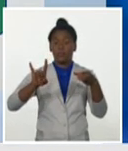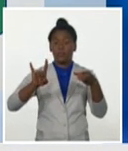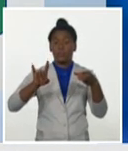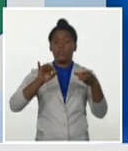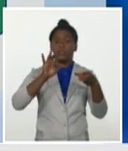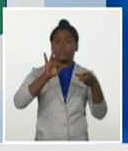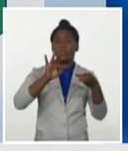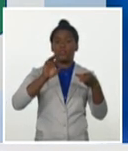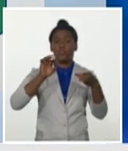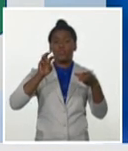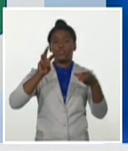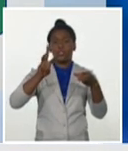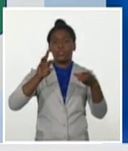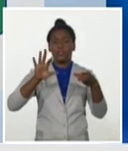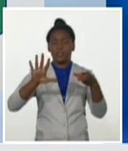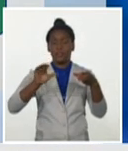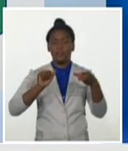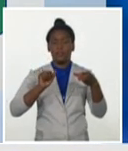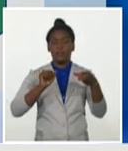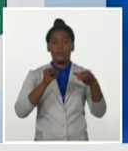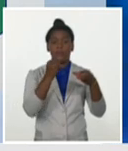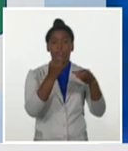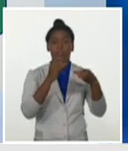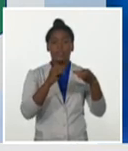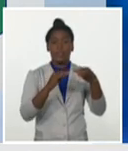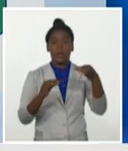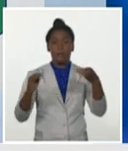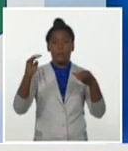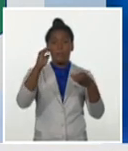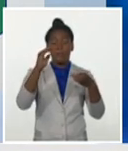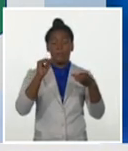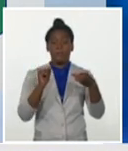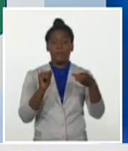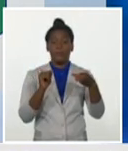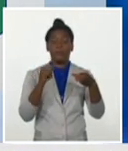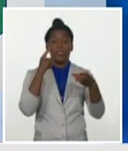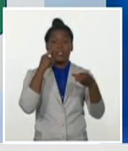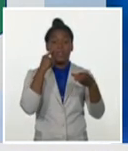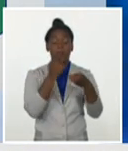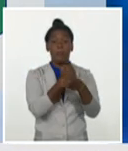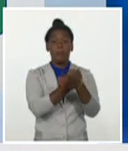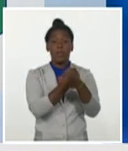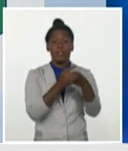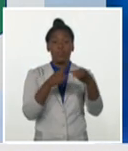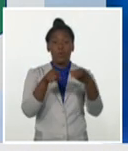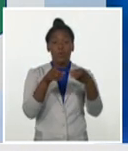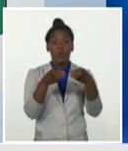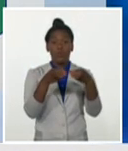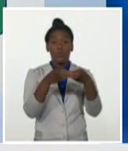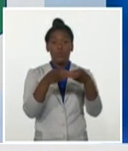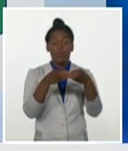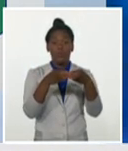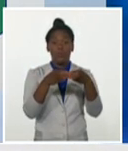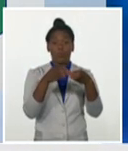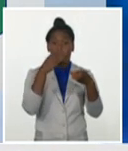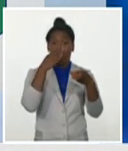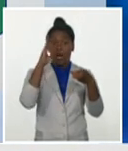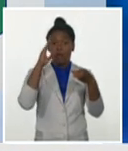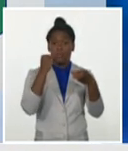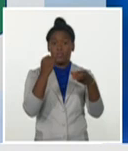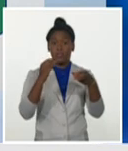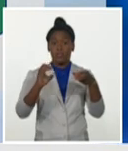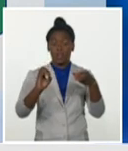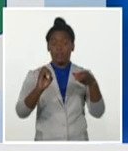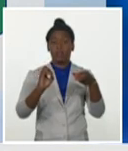385, y de 60 años y más, con lo riesgoso que es este grupo de población, nuevamente